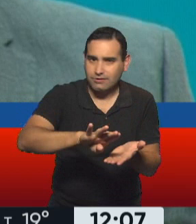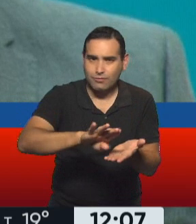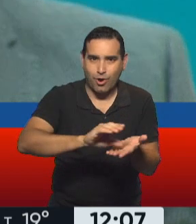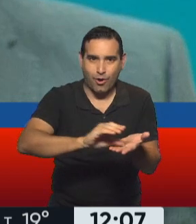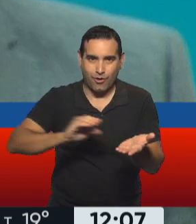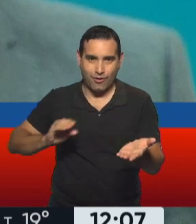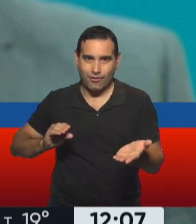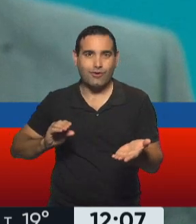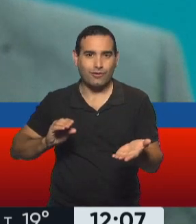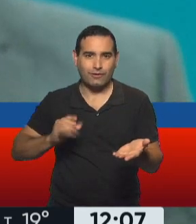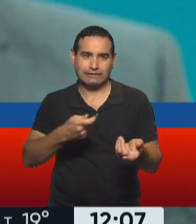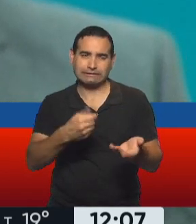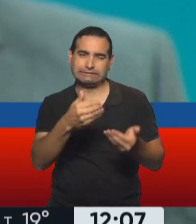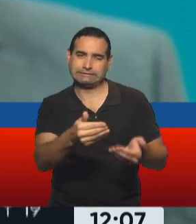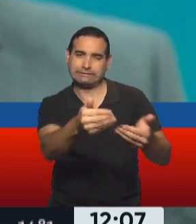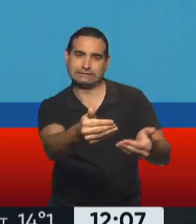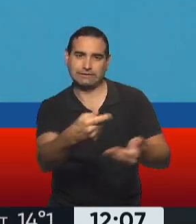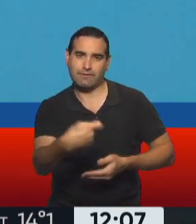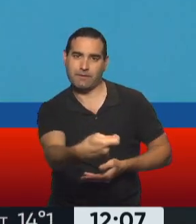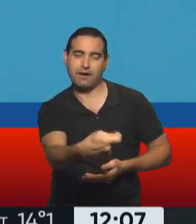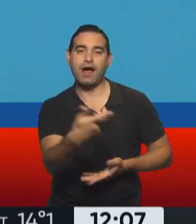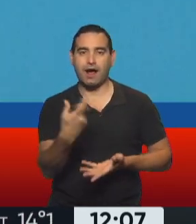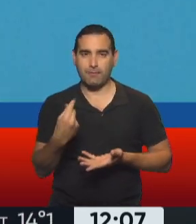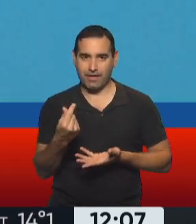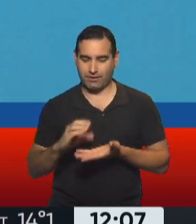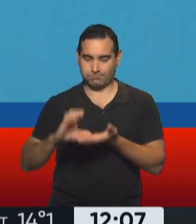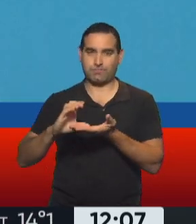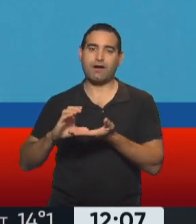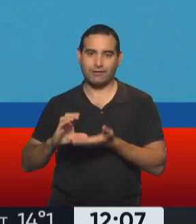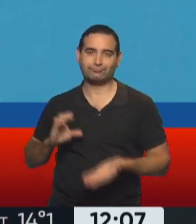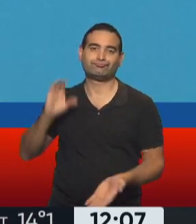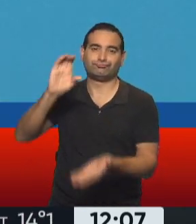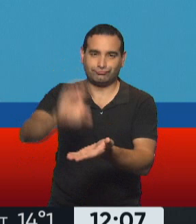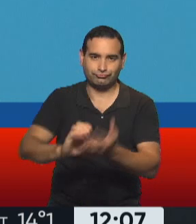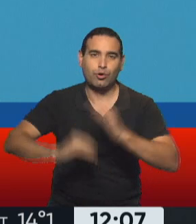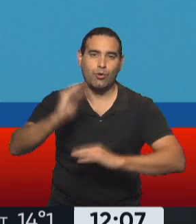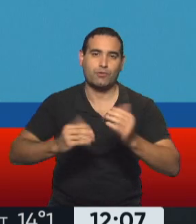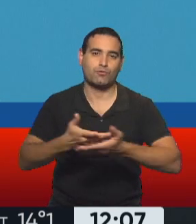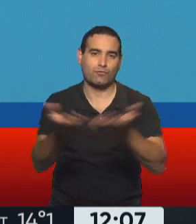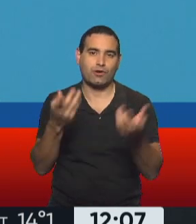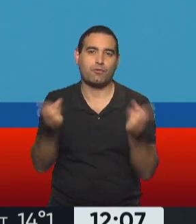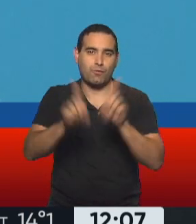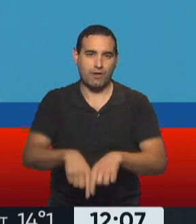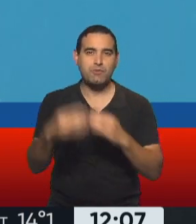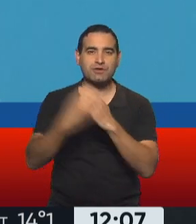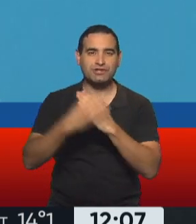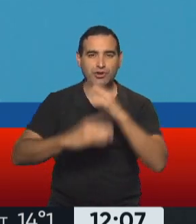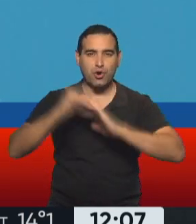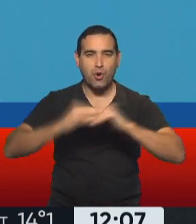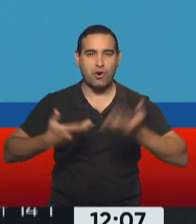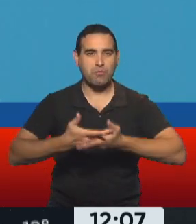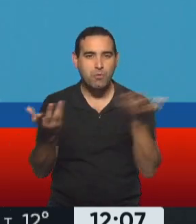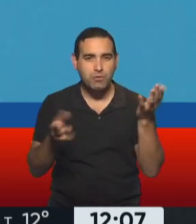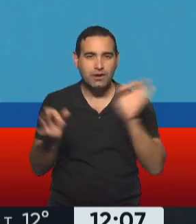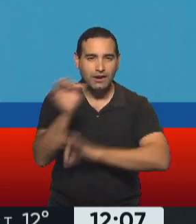privada, los volcó a lo que era su compromiso, volver a tener un Ministerio de Obra Pública e